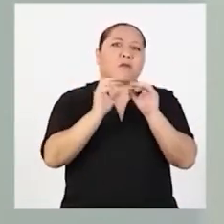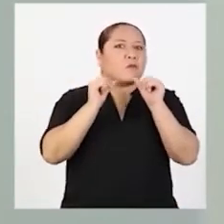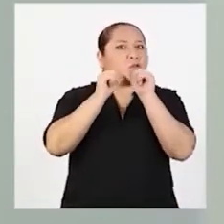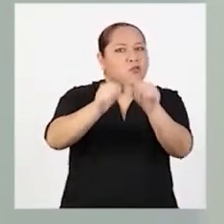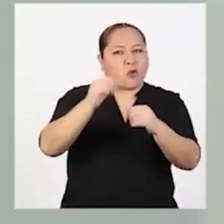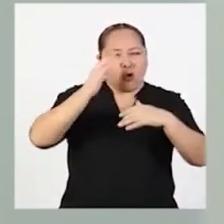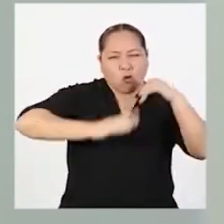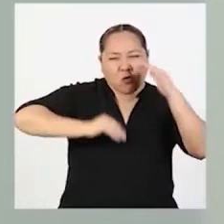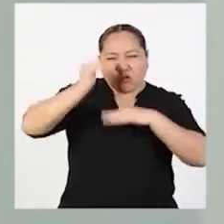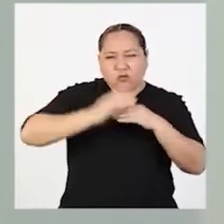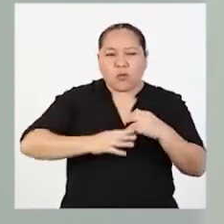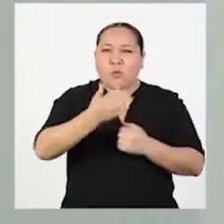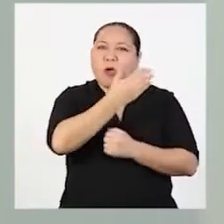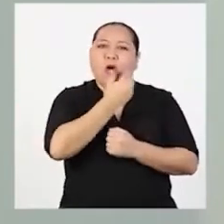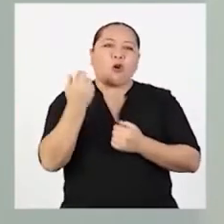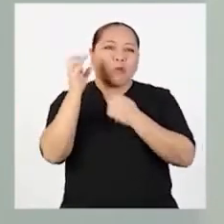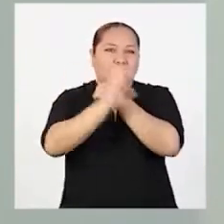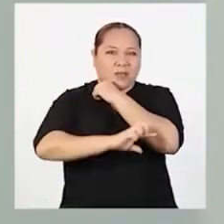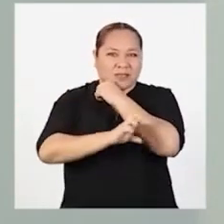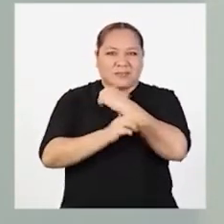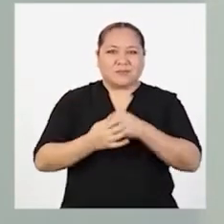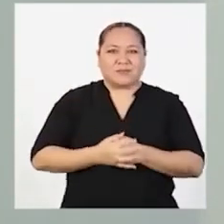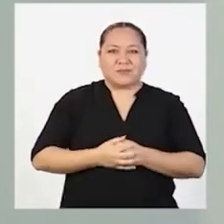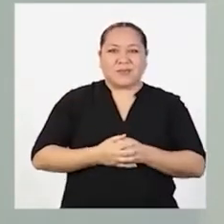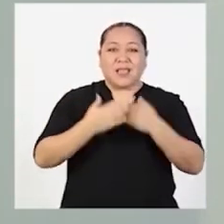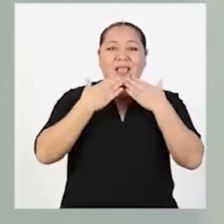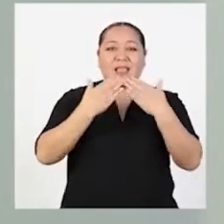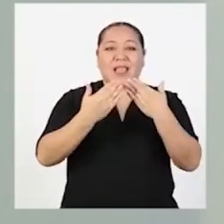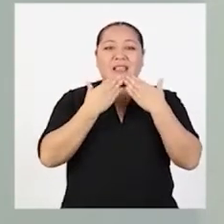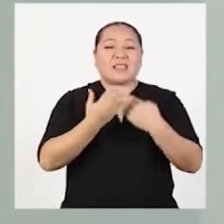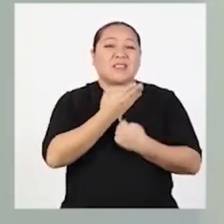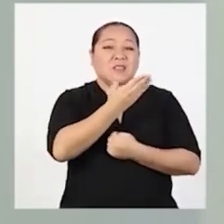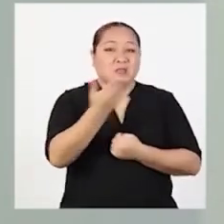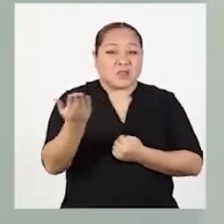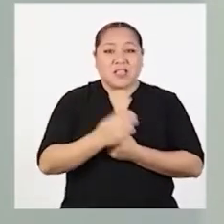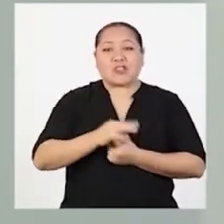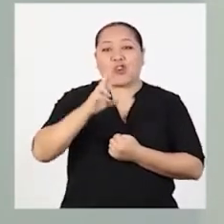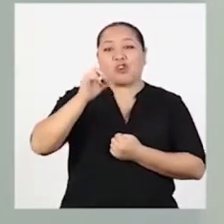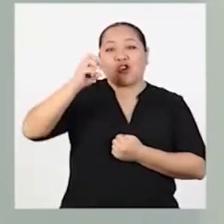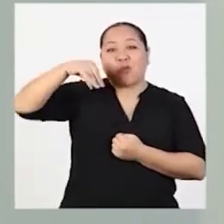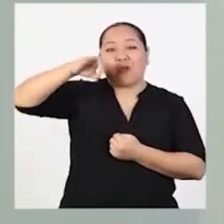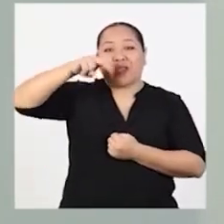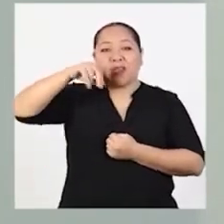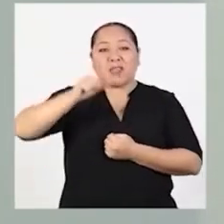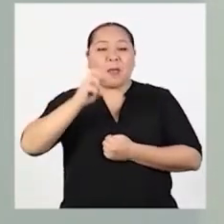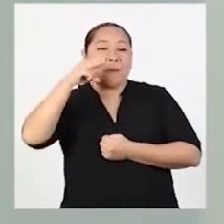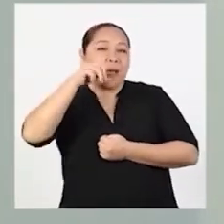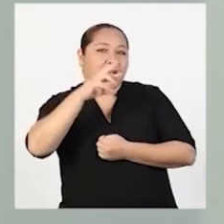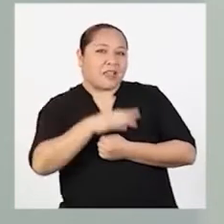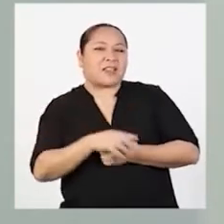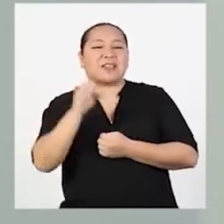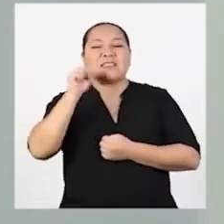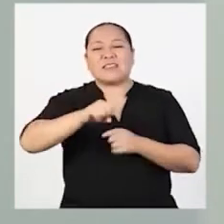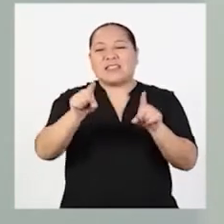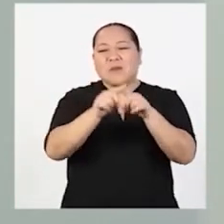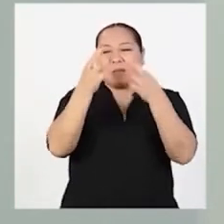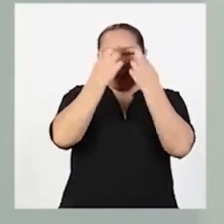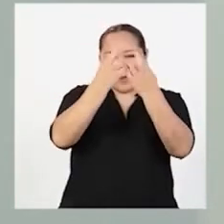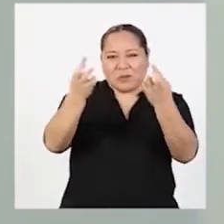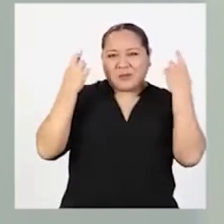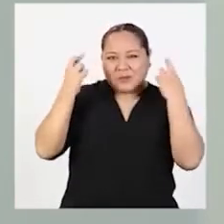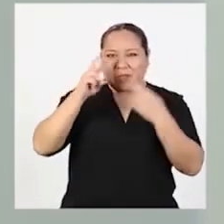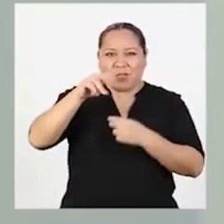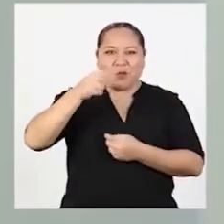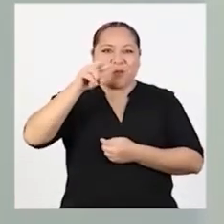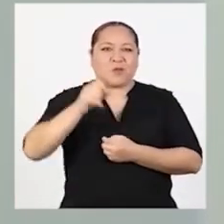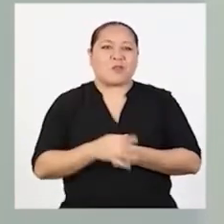muchísimas gracias por las respuestas y por la clase de hoy. No solo hemos aprendido desde el conocimiento científico, sino que también este